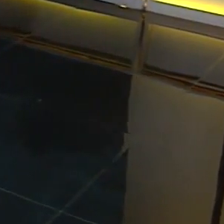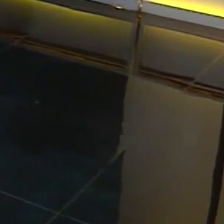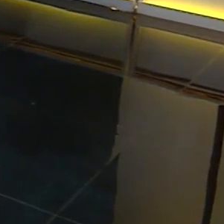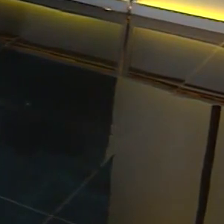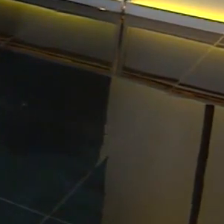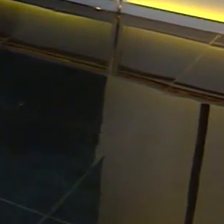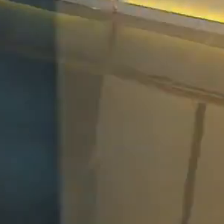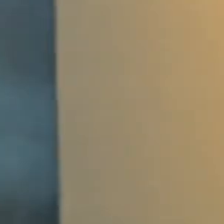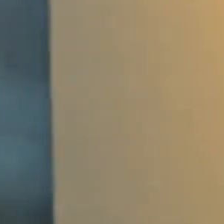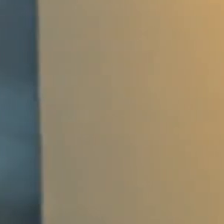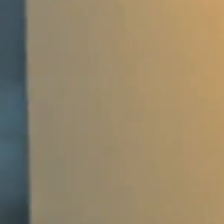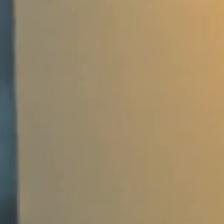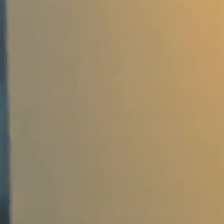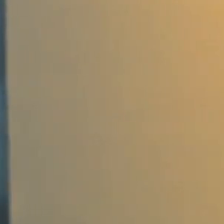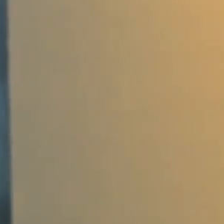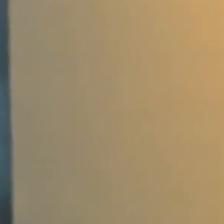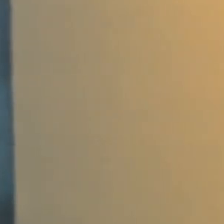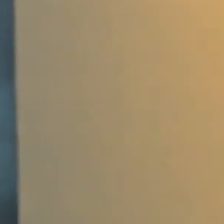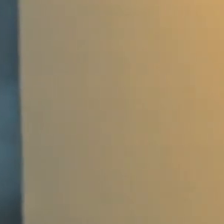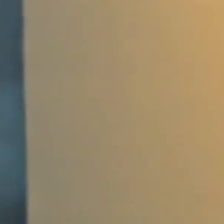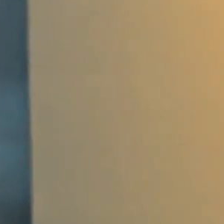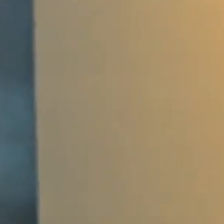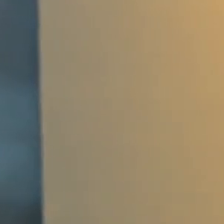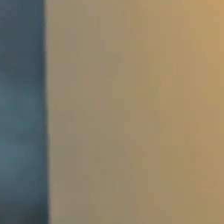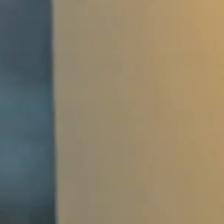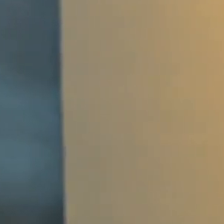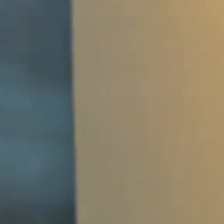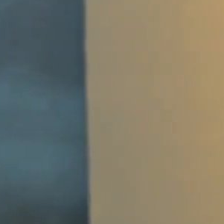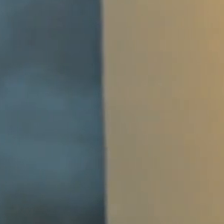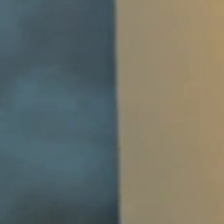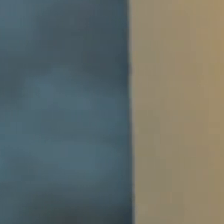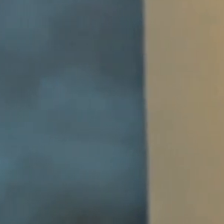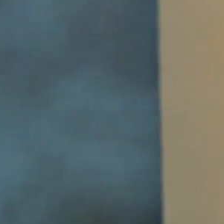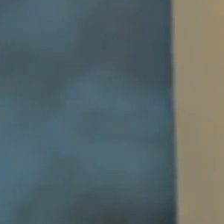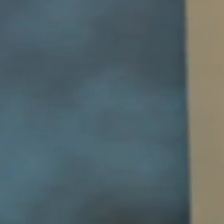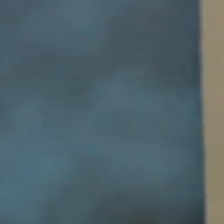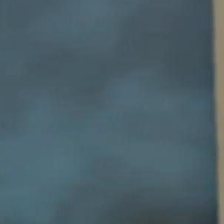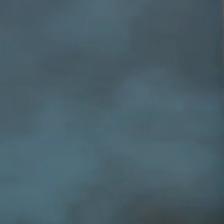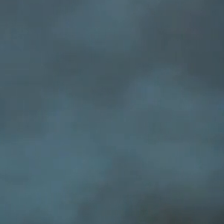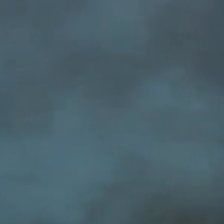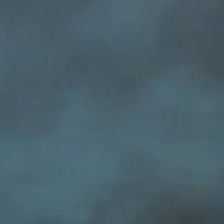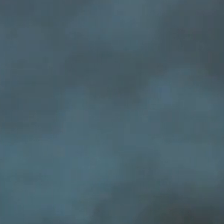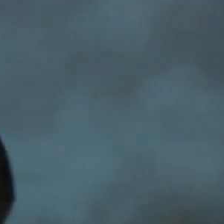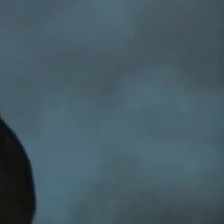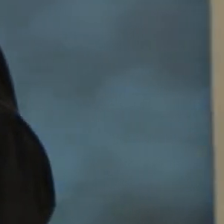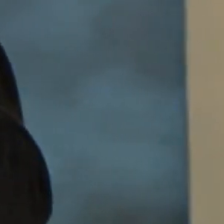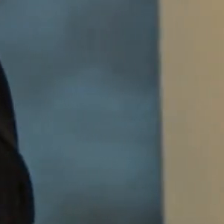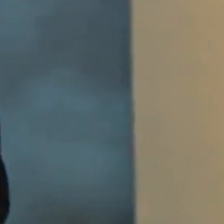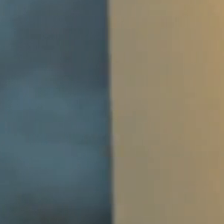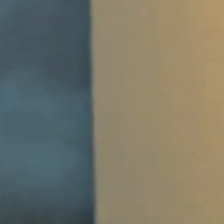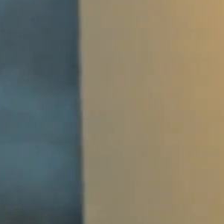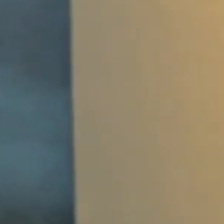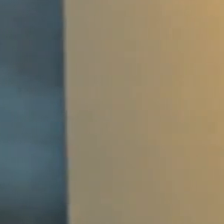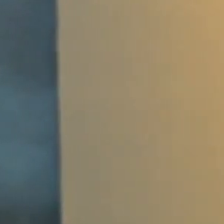en la calle con un cantor, le paso mi melodía de